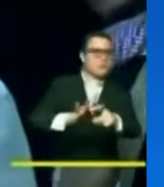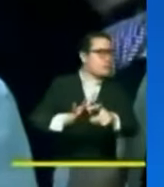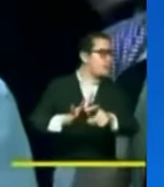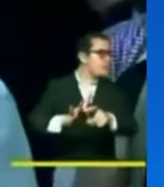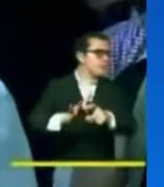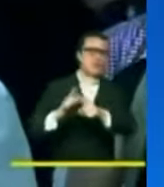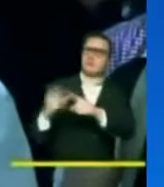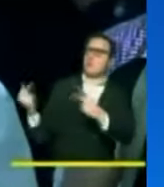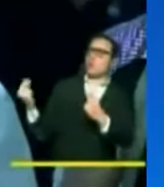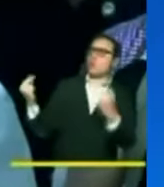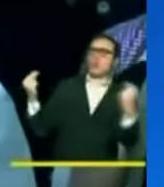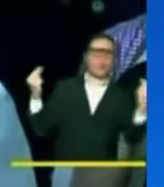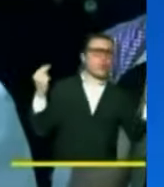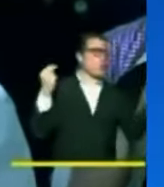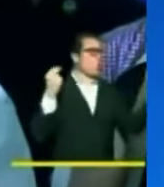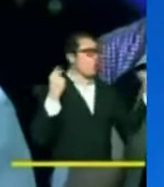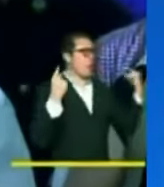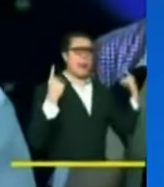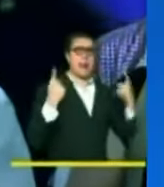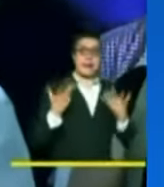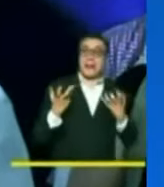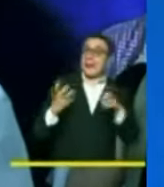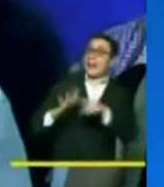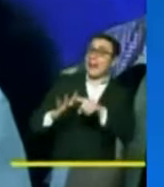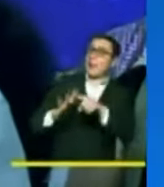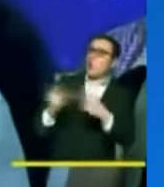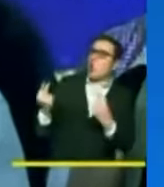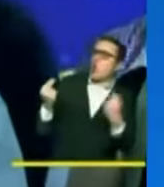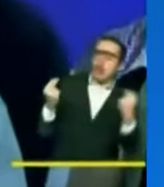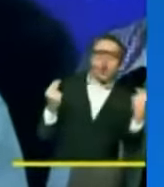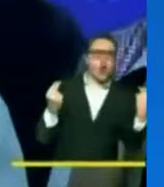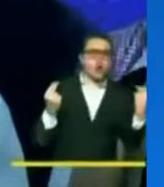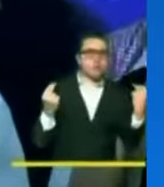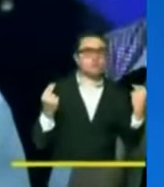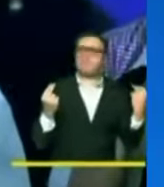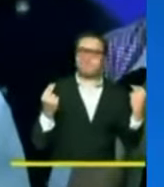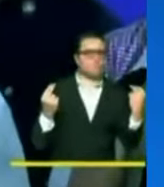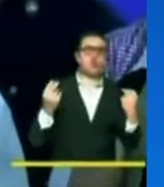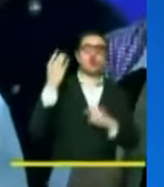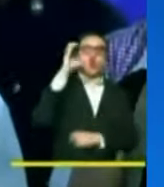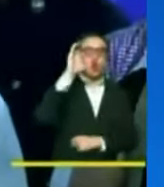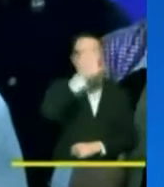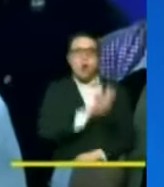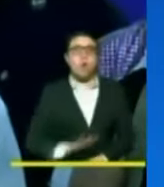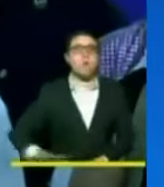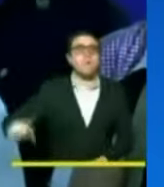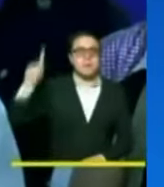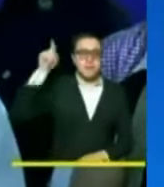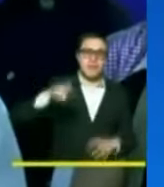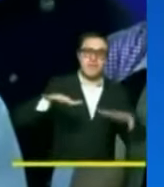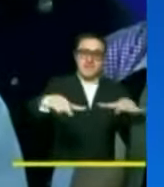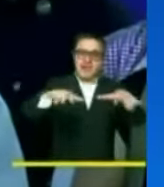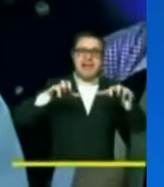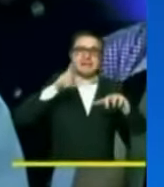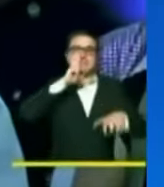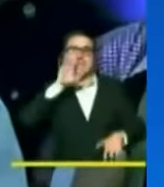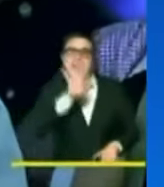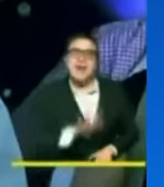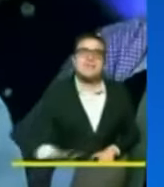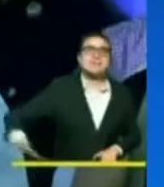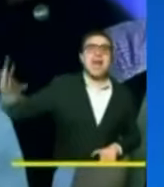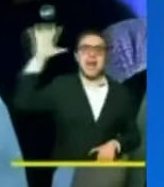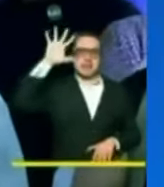tecnocracia son los medios tradicionales es la oligarquía y esto puede generar un ambiente de enrarecimiento